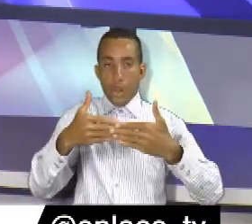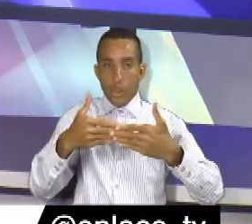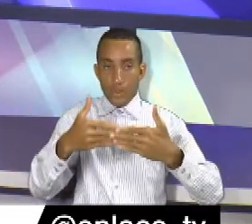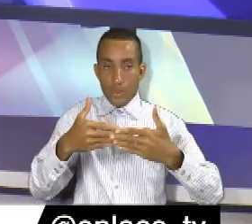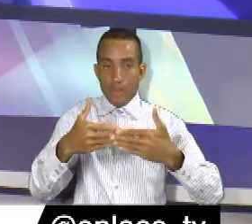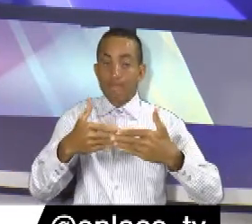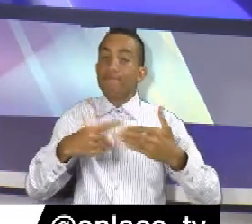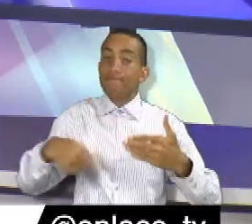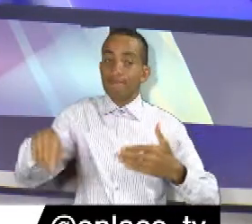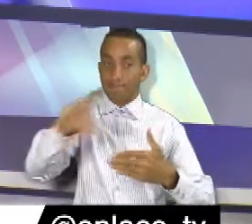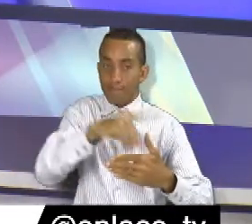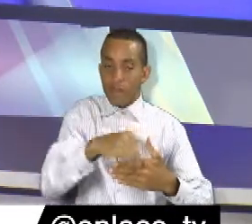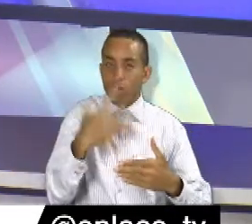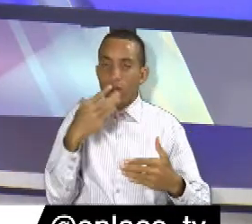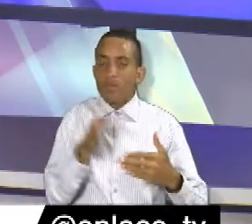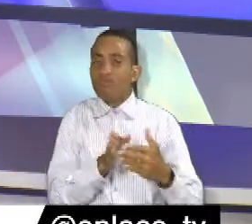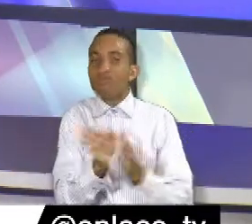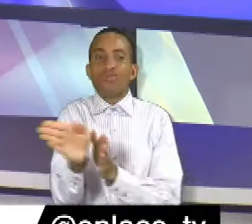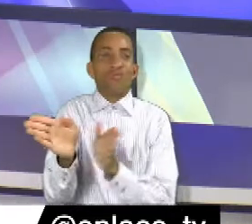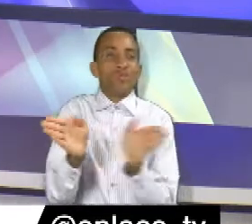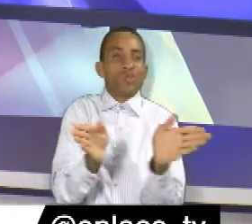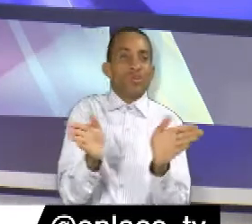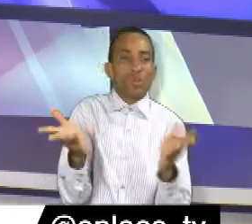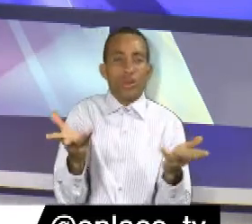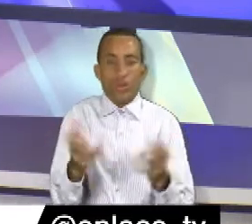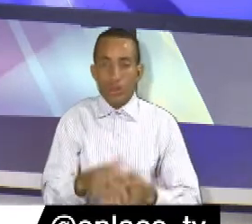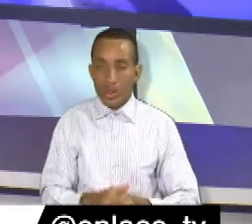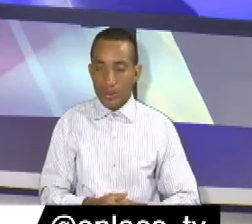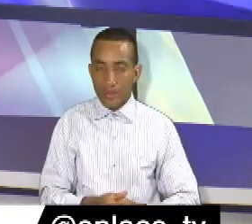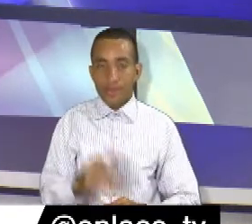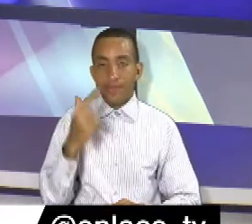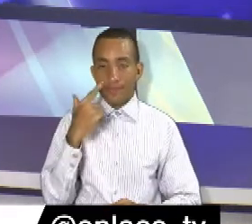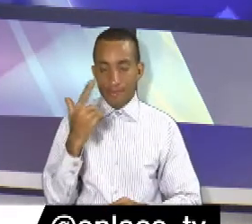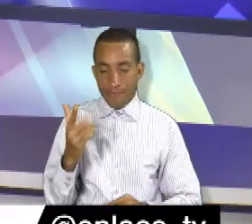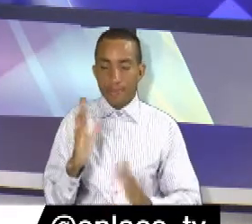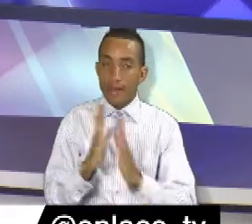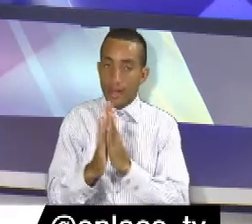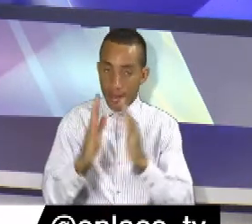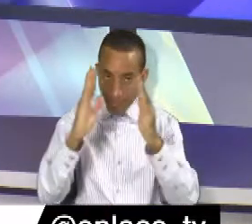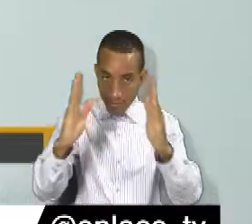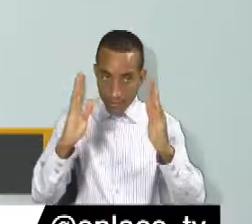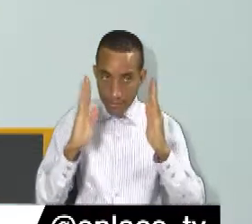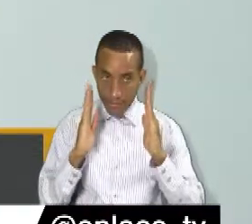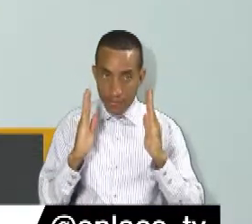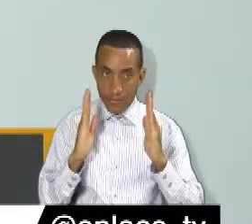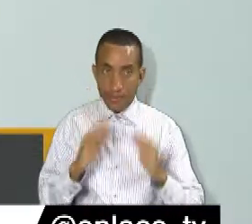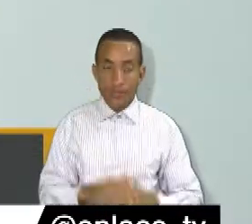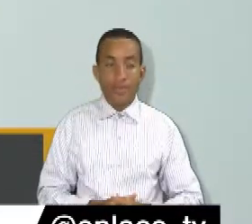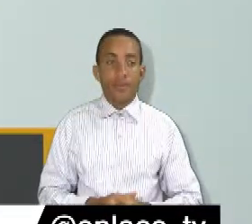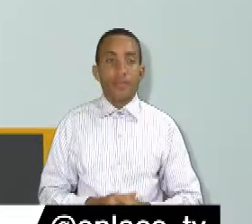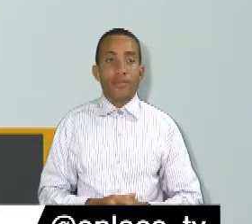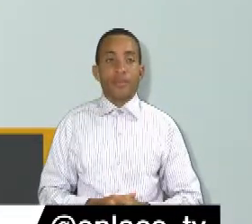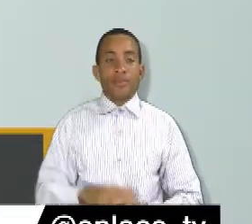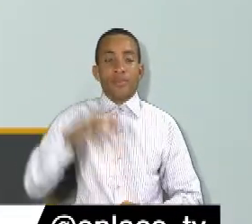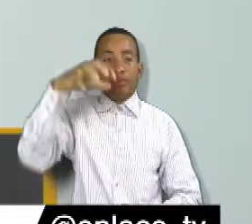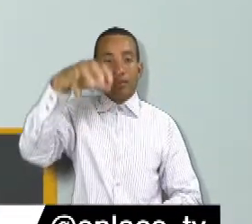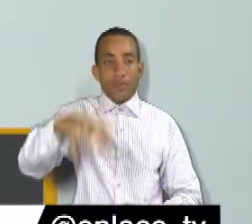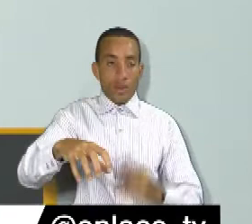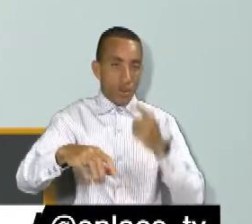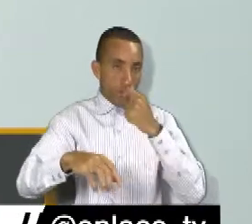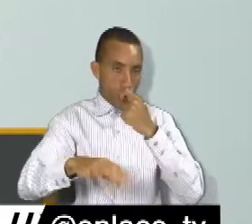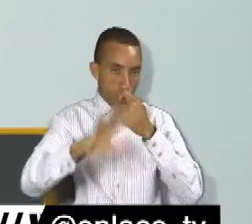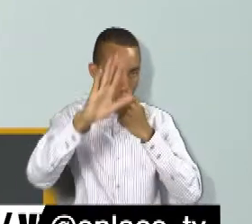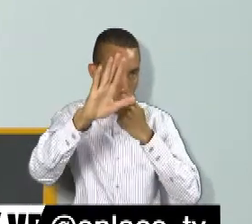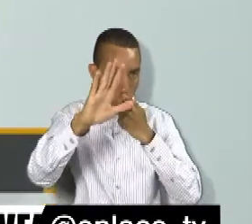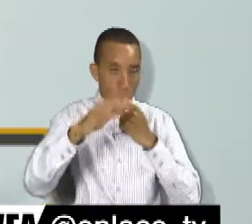alternas para movilizarse desde el centro al nororiente de la ciudad y viceversa. El ente descentralizado expresó que unidades